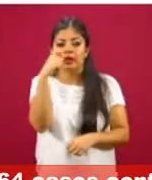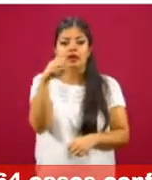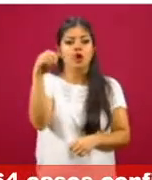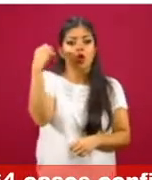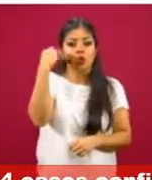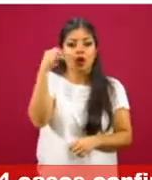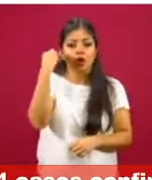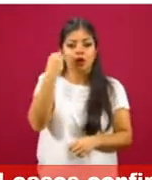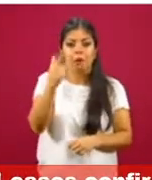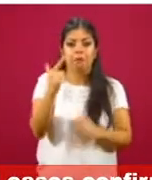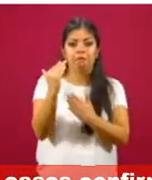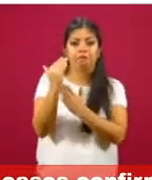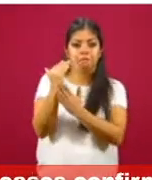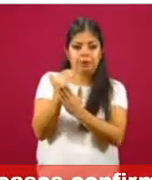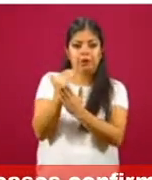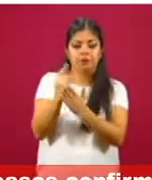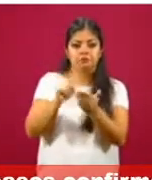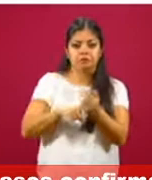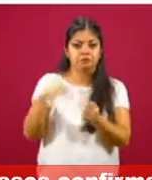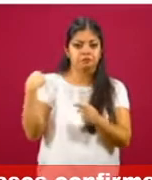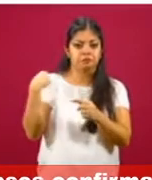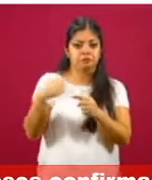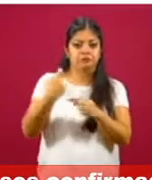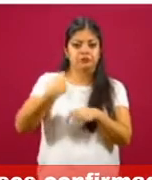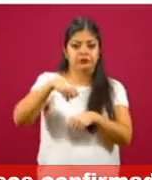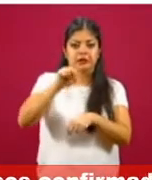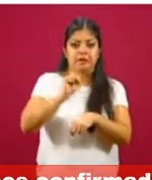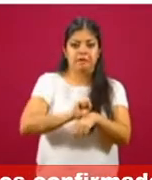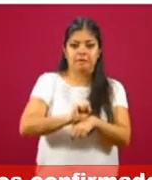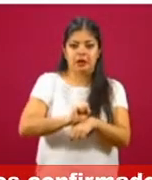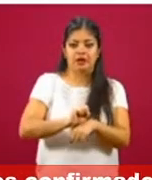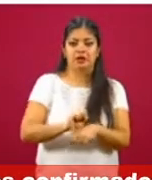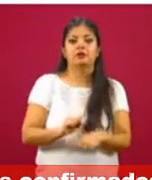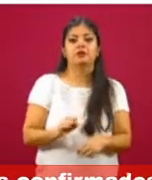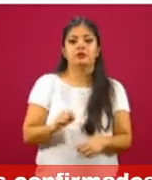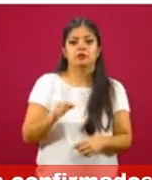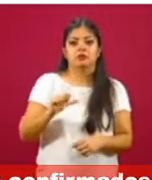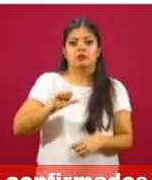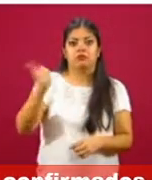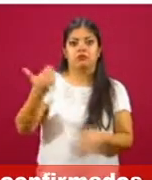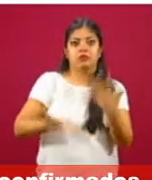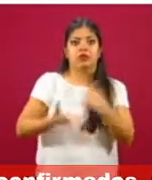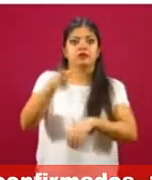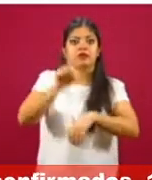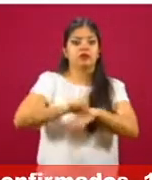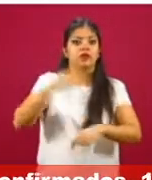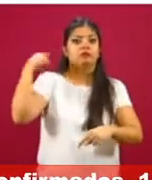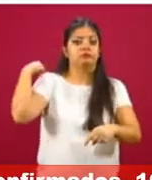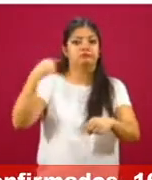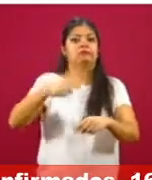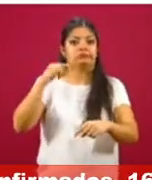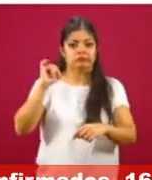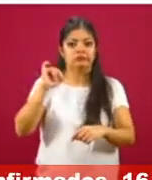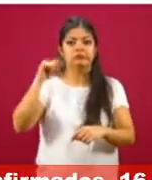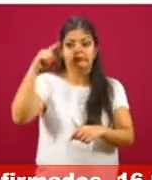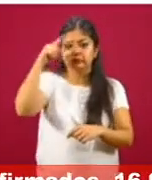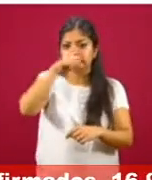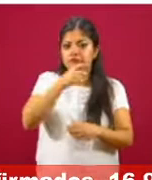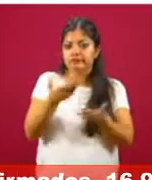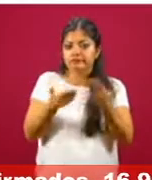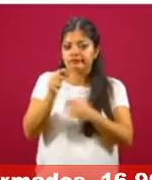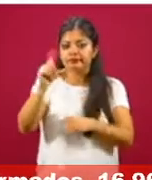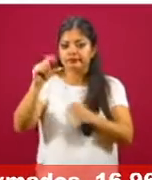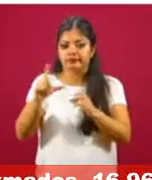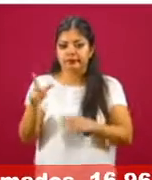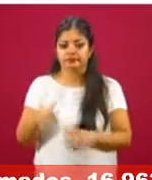tienen menor incidencia en la semana que está transcurriendo comparado con la quincena que ha transcurrido previamente.